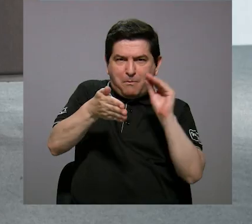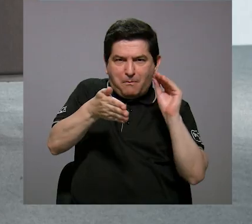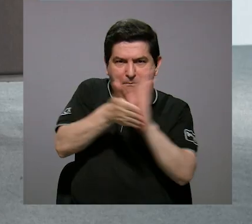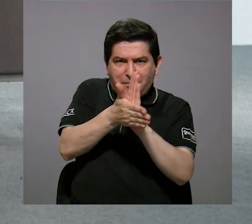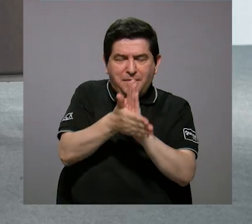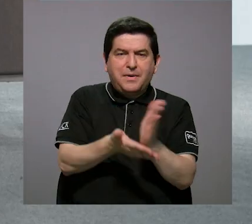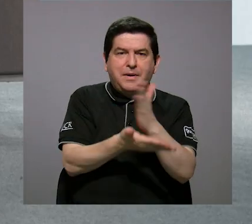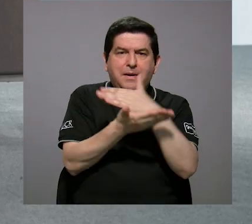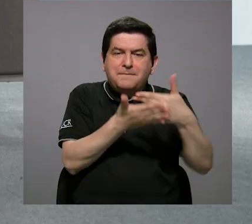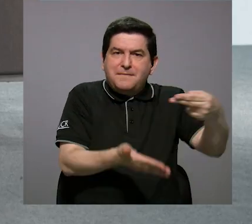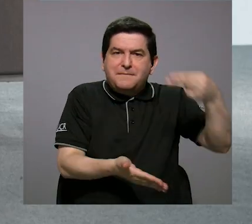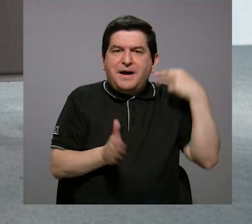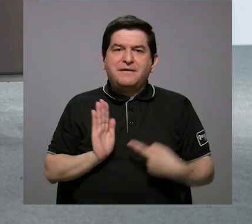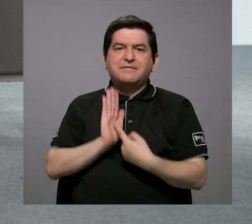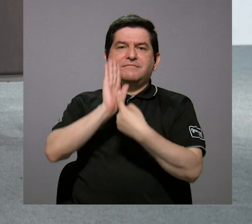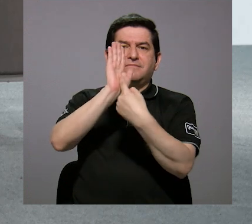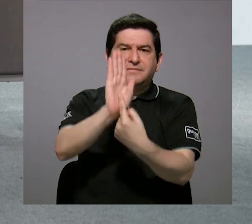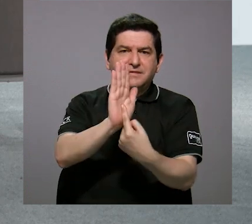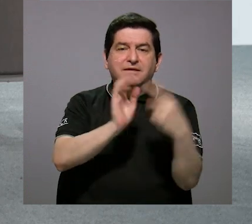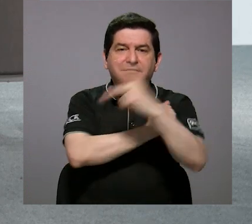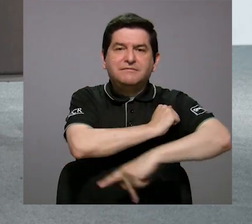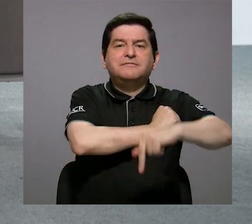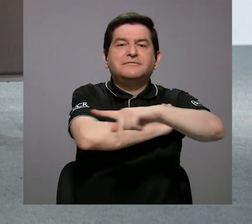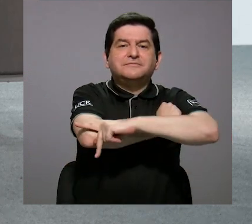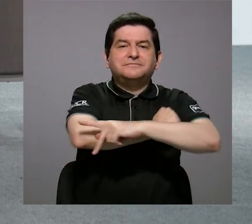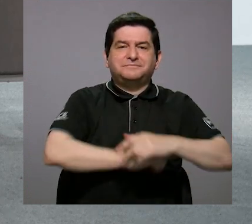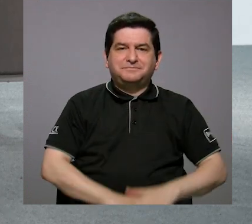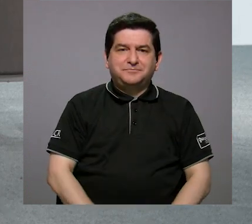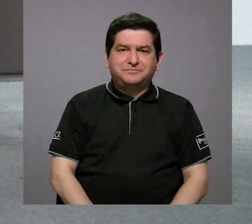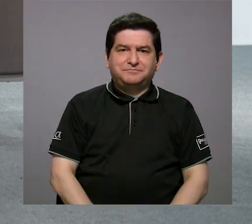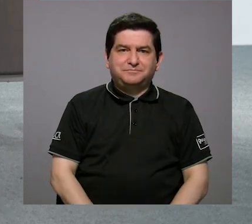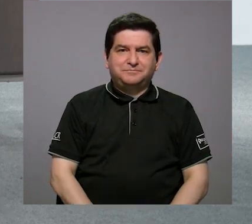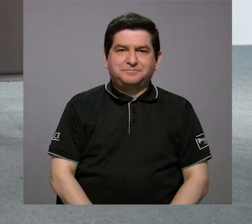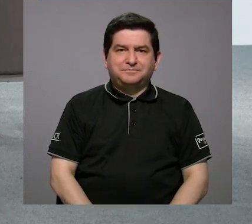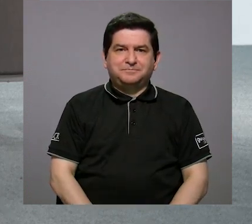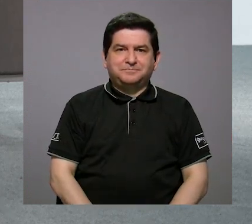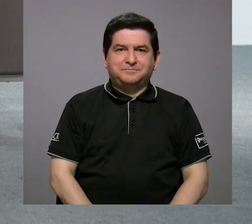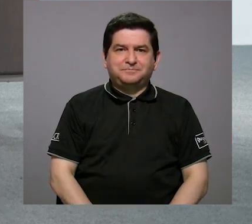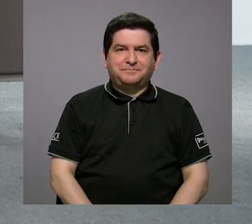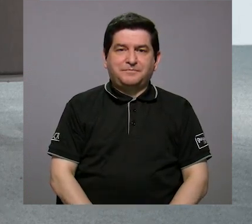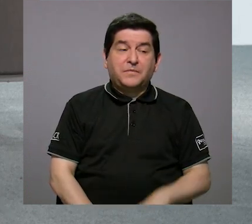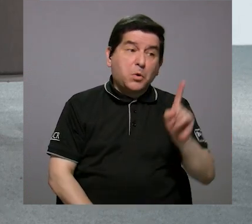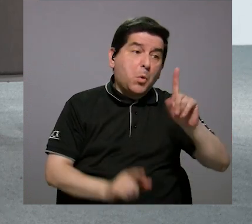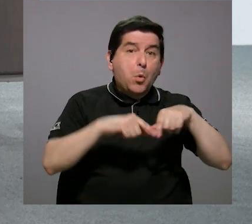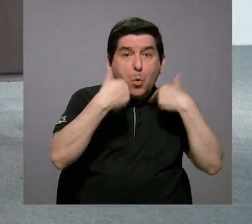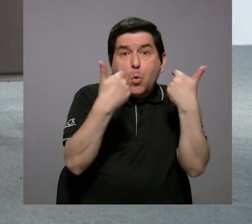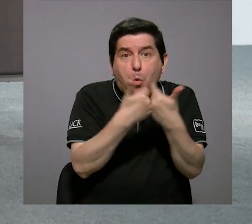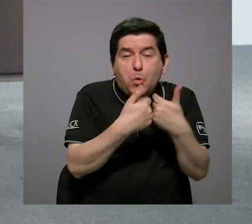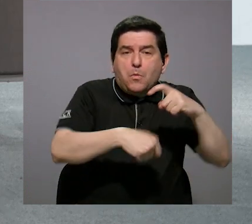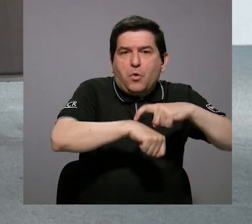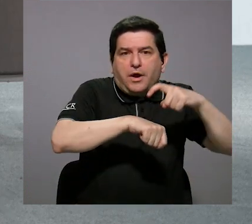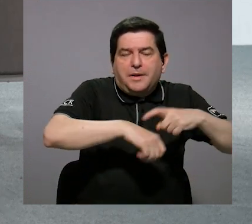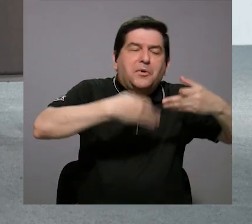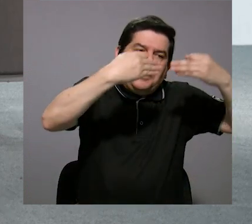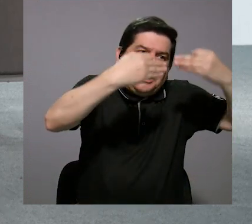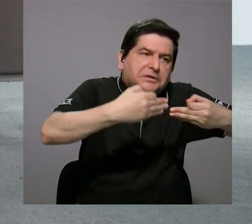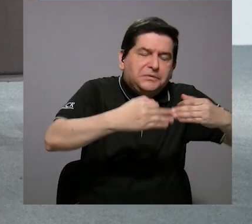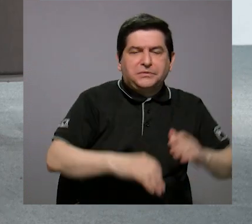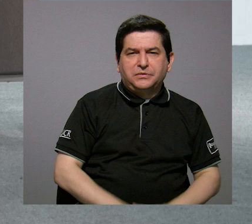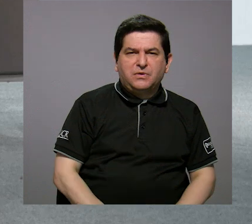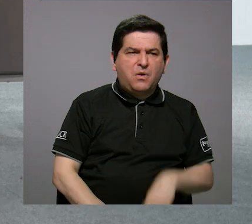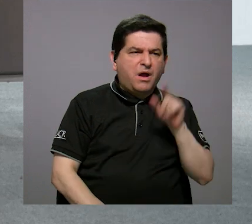mostrar una parte de la historia del país, ya sea de un grupo, quien es el que decide,